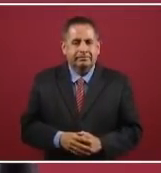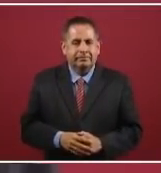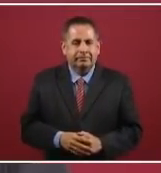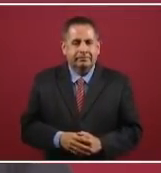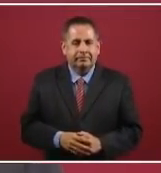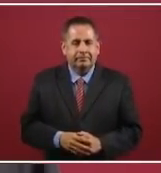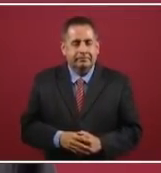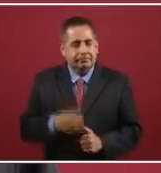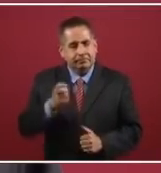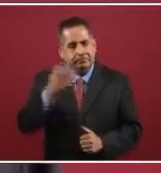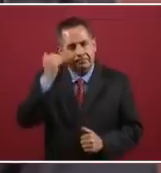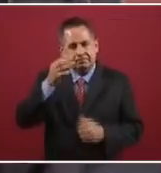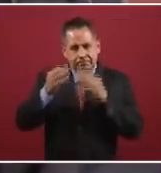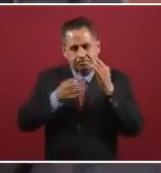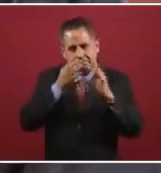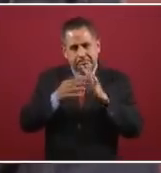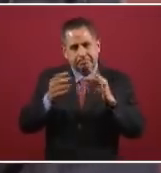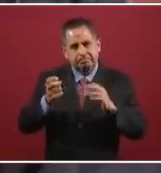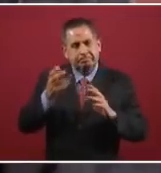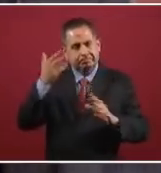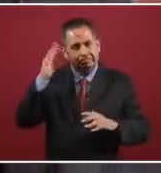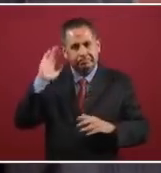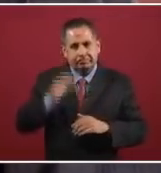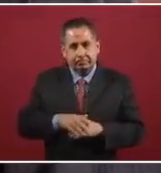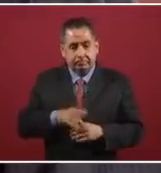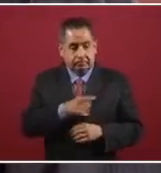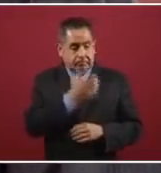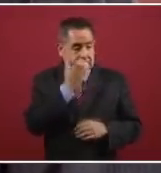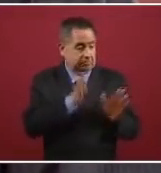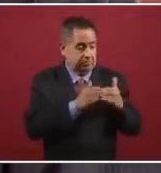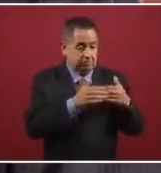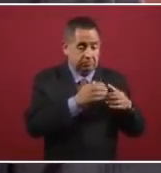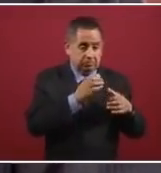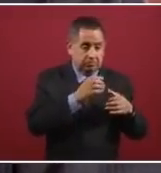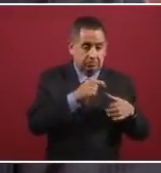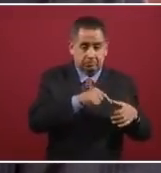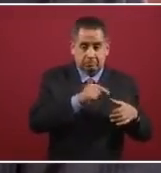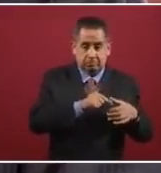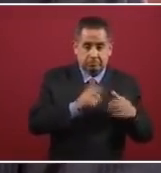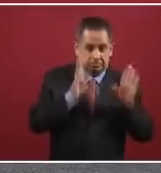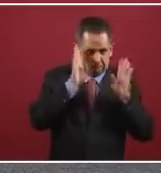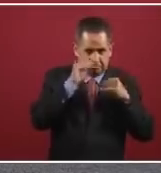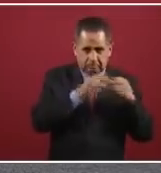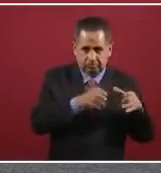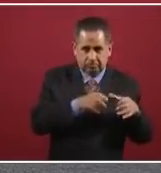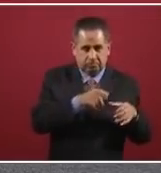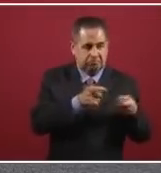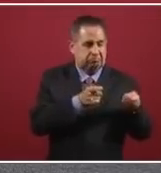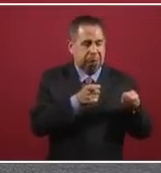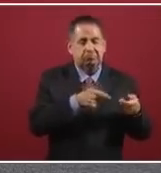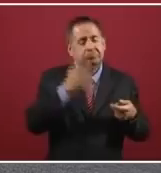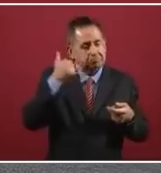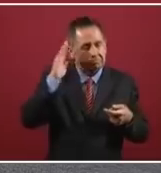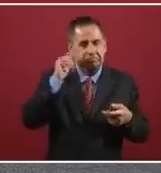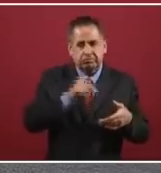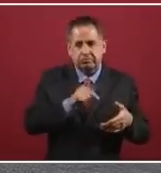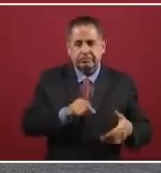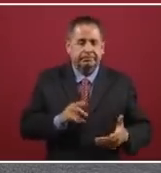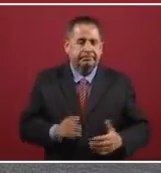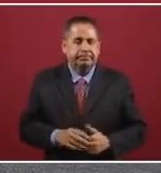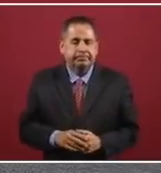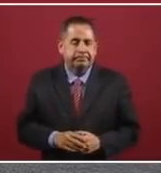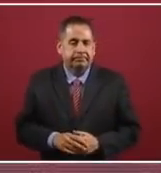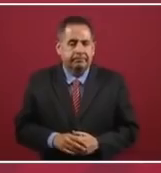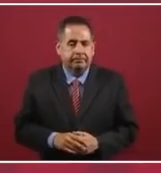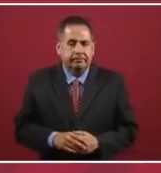En ese sentido, del conservadurismo, bien dirigida,